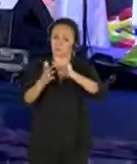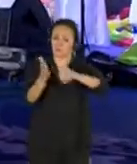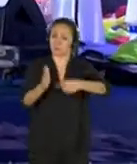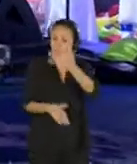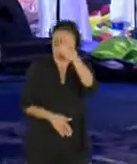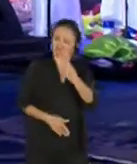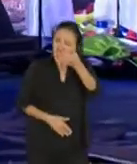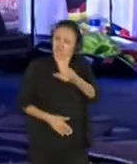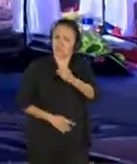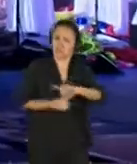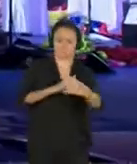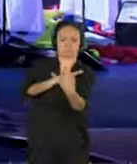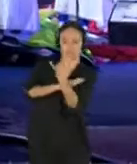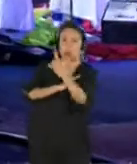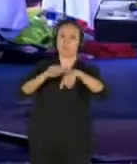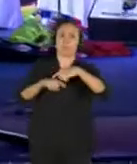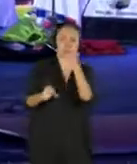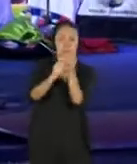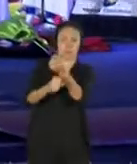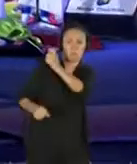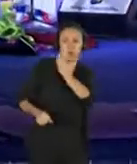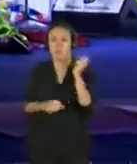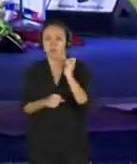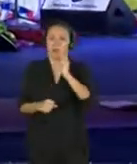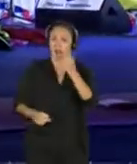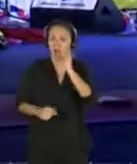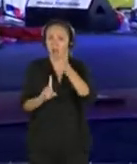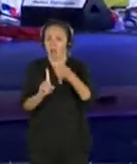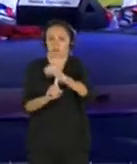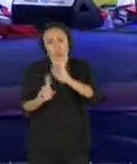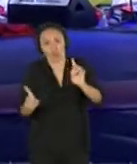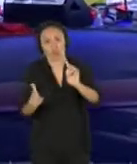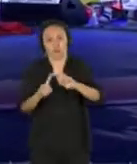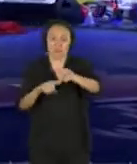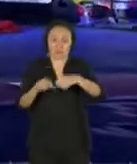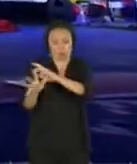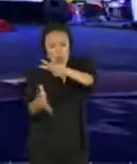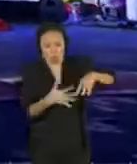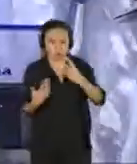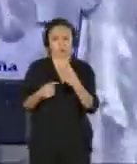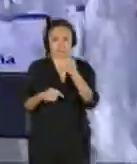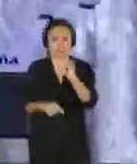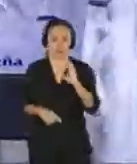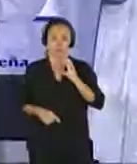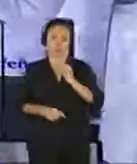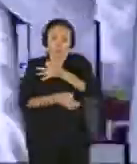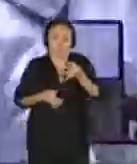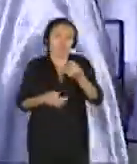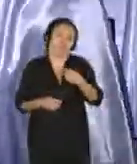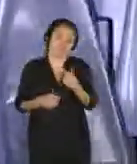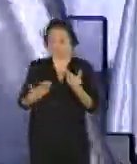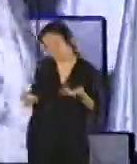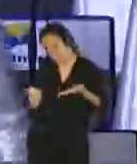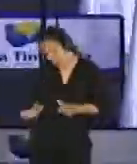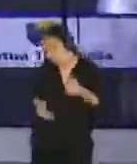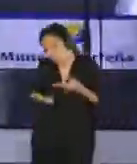sin engañar. Y que no me exploten sin abusar de 8 horas y un sueldo digno. Ay, hijo mío, quiero ayudar, pero